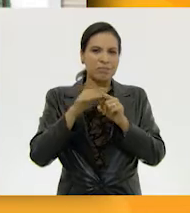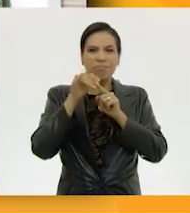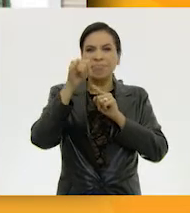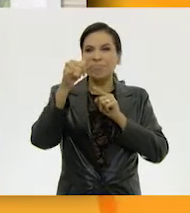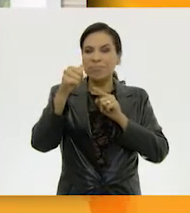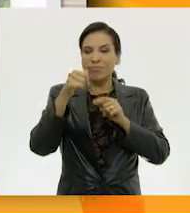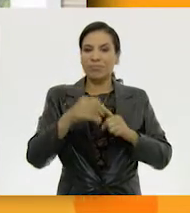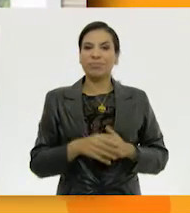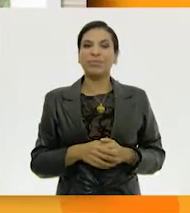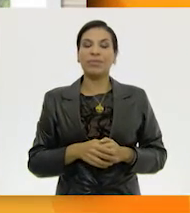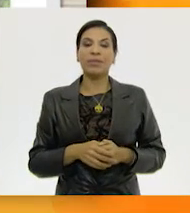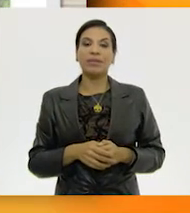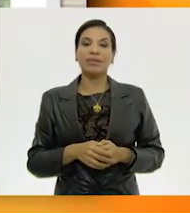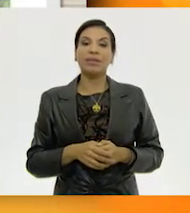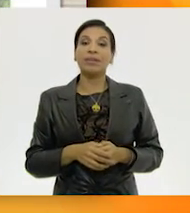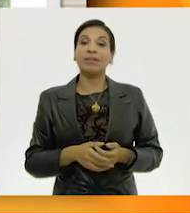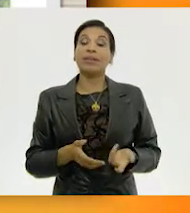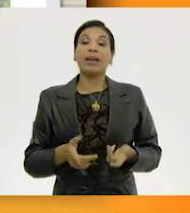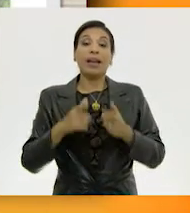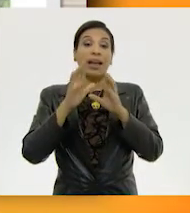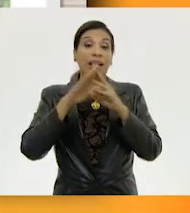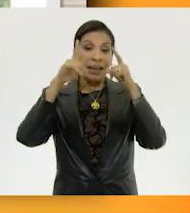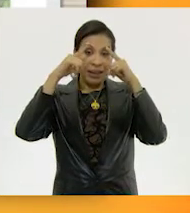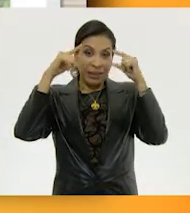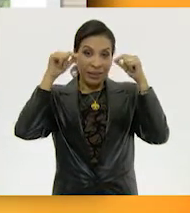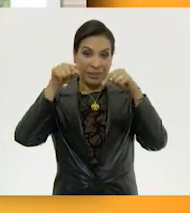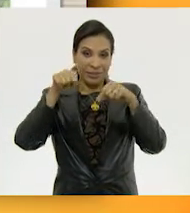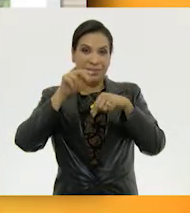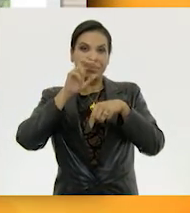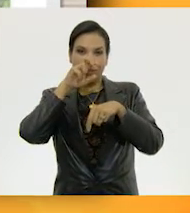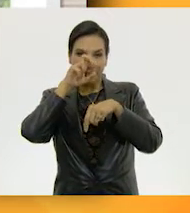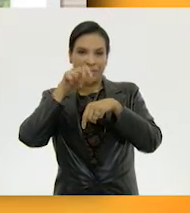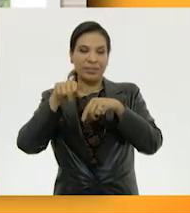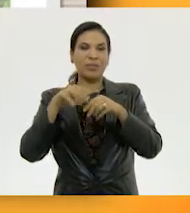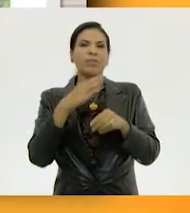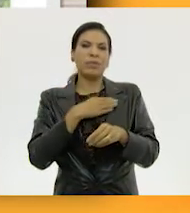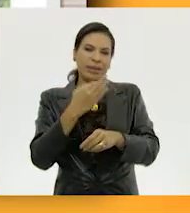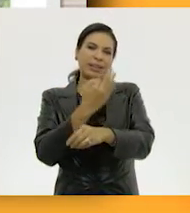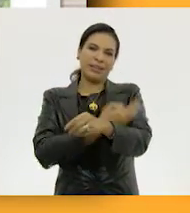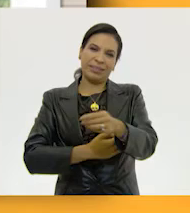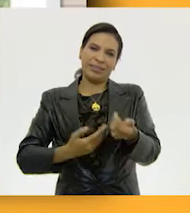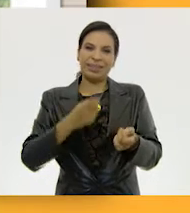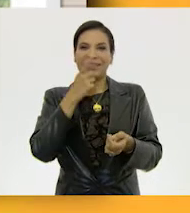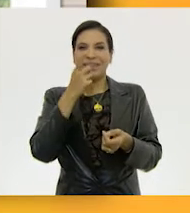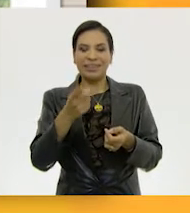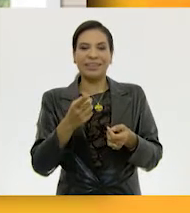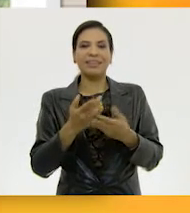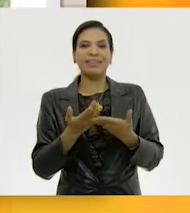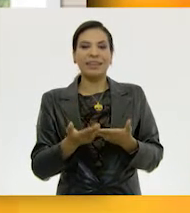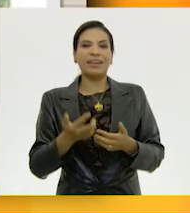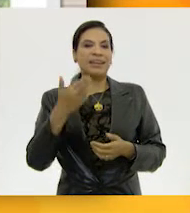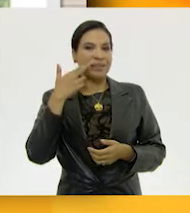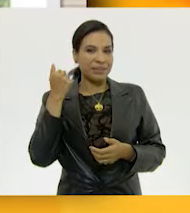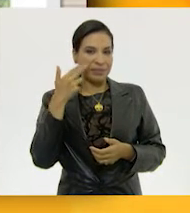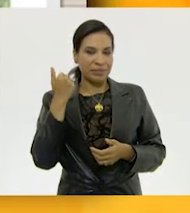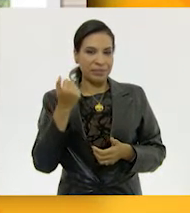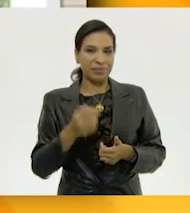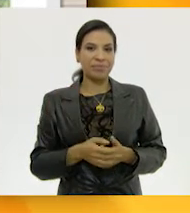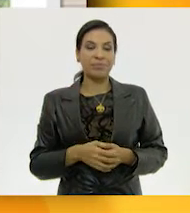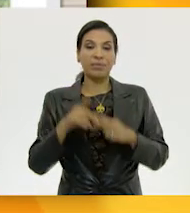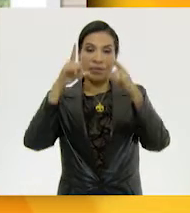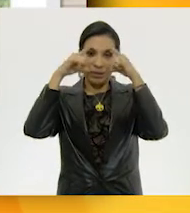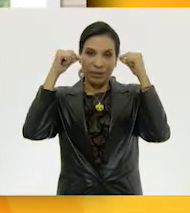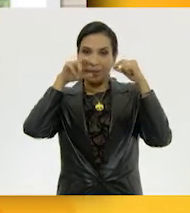adelante. ¡La lechuza! ¡Buenas tardes!, dijo entonces el ratón.